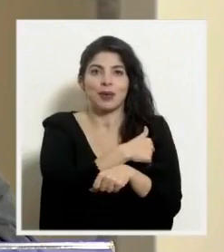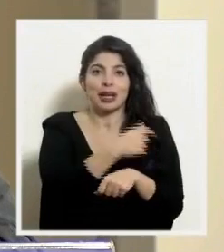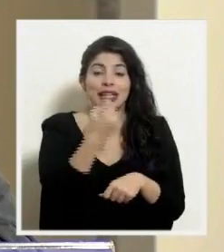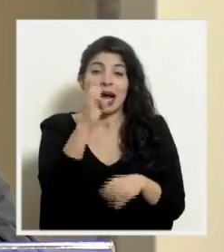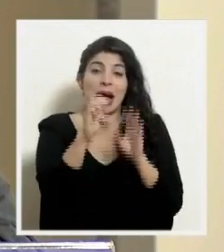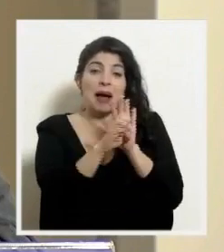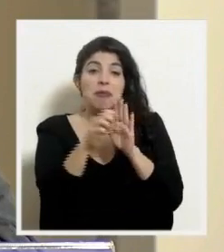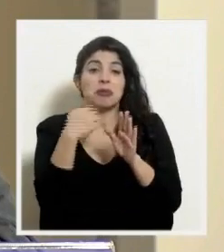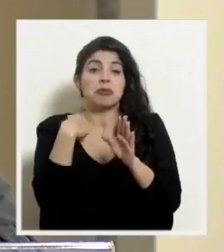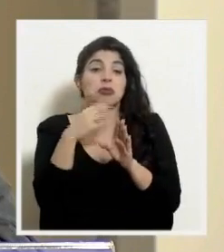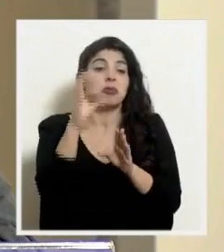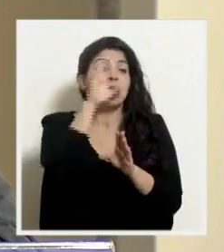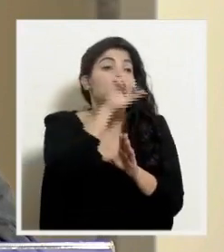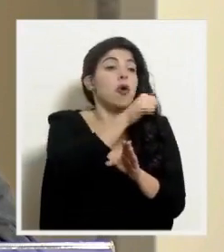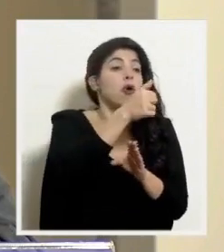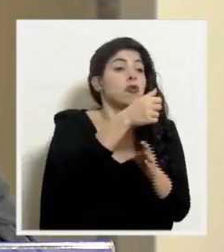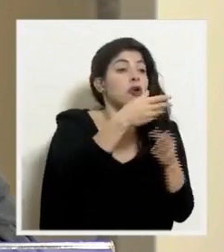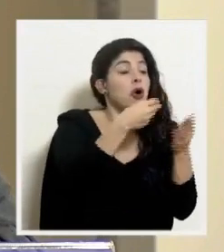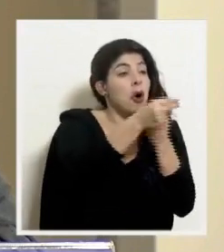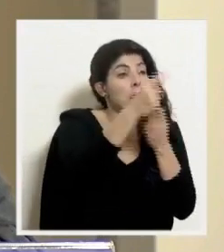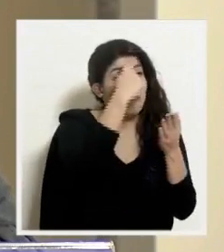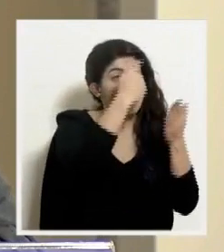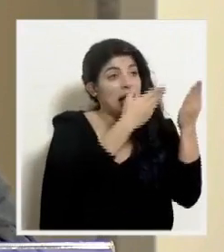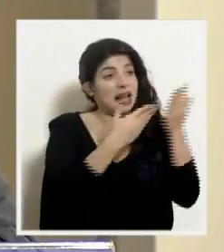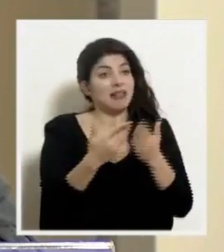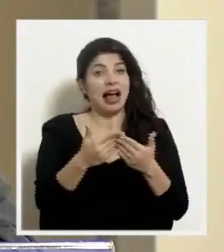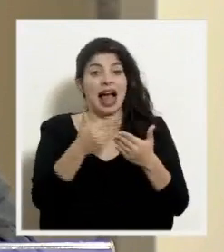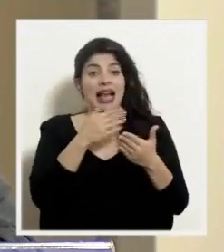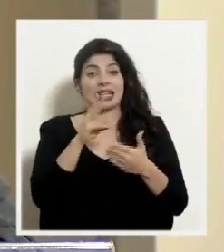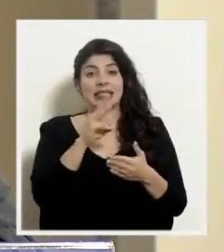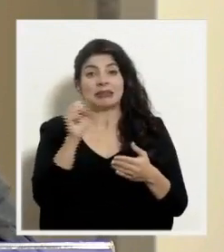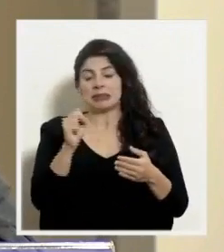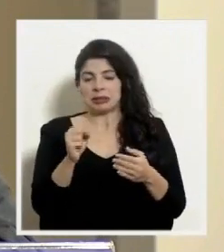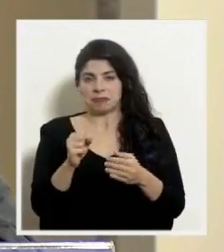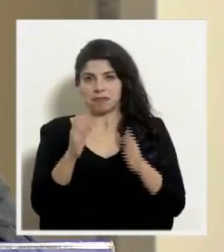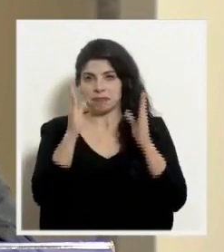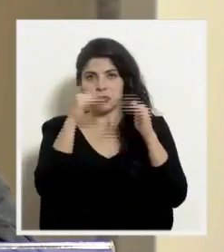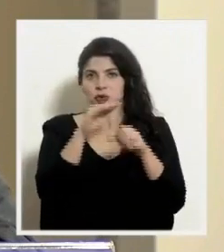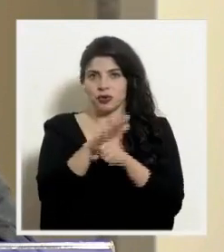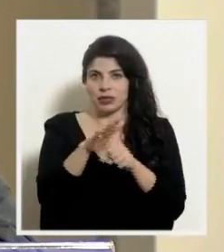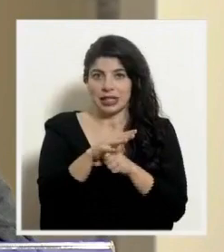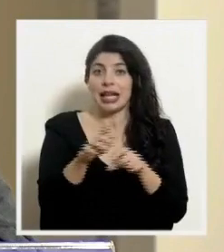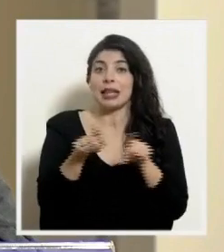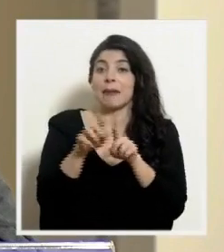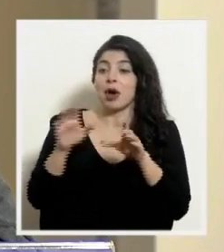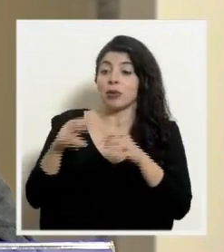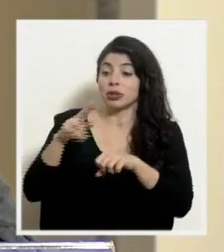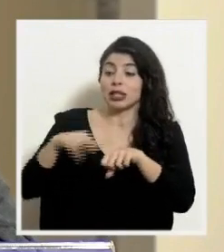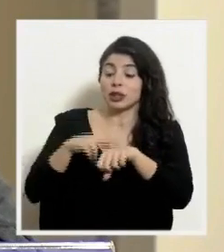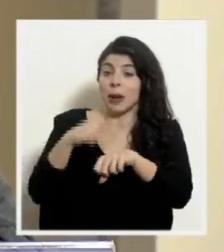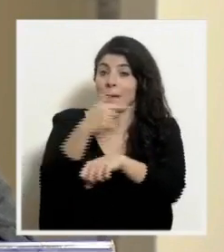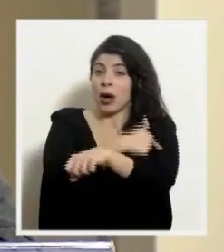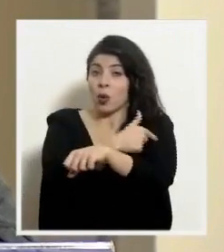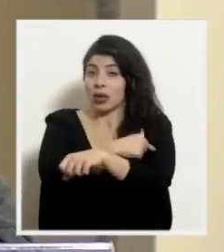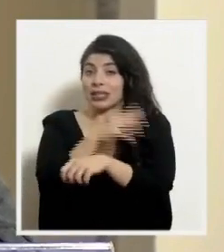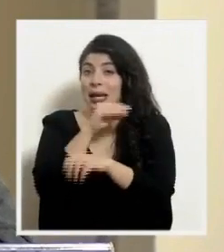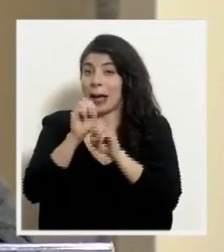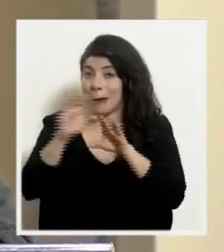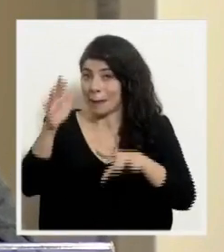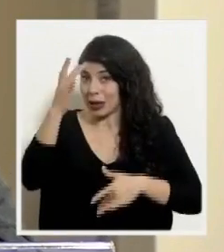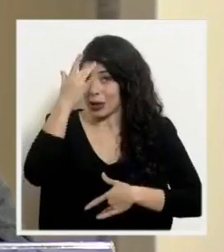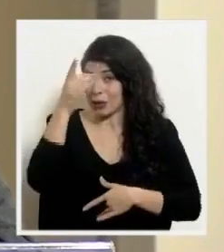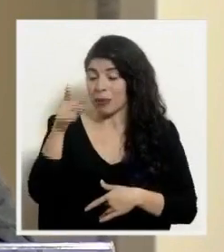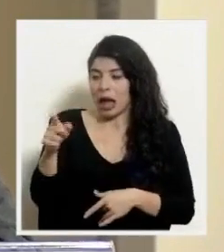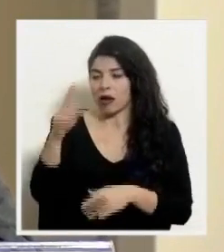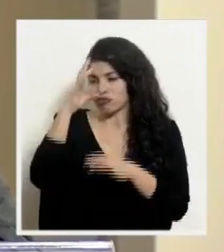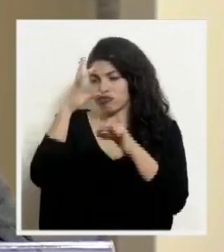antes del segundo semestre. También se tomaron acciones desde la Comisión Nacional de Vacunación y Epidemiología para